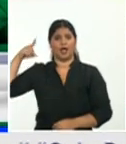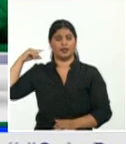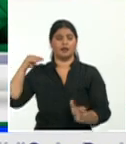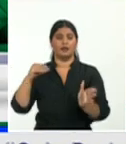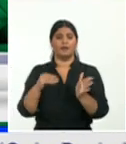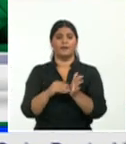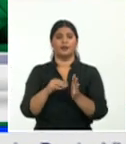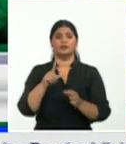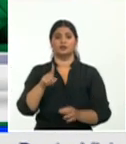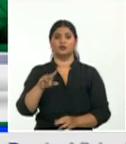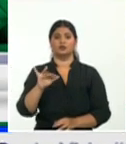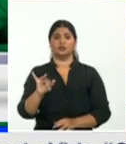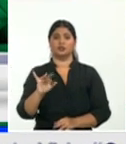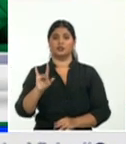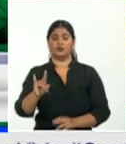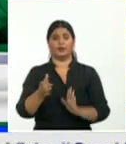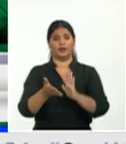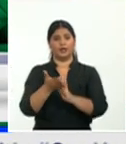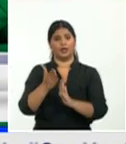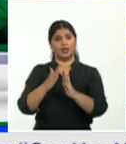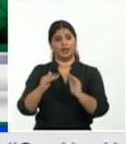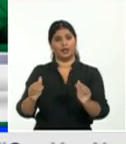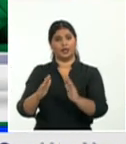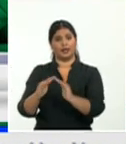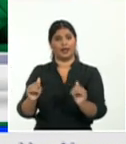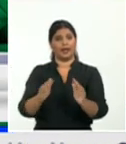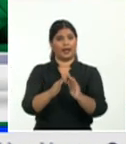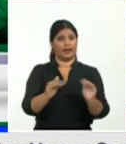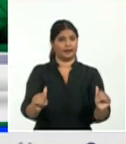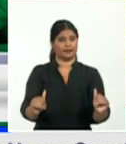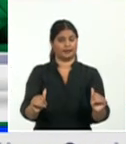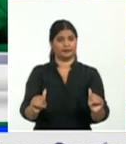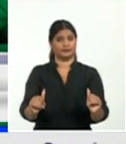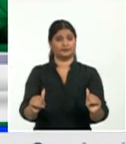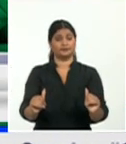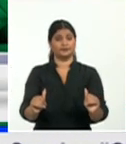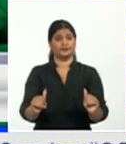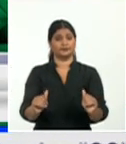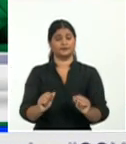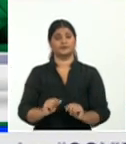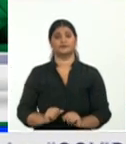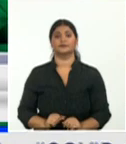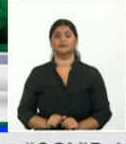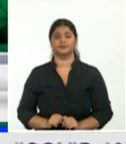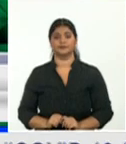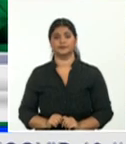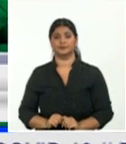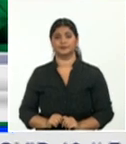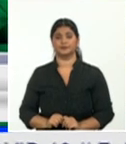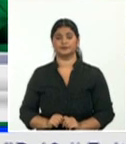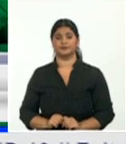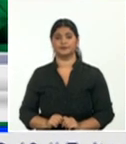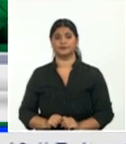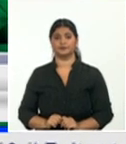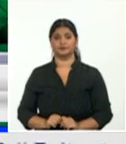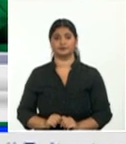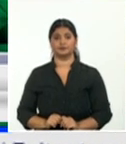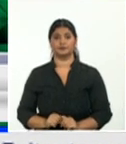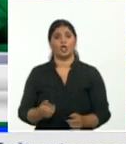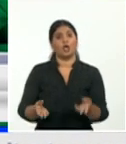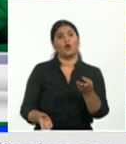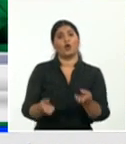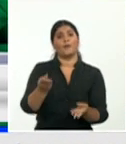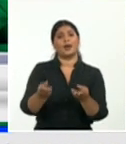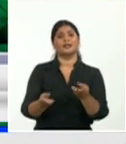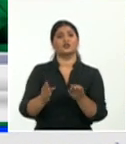1.179 altas. Se darán cuenta que es una cifra elevada, pero que queda muy por debajo